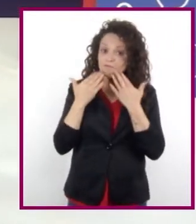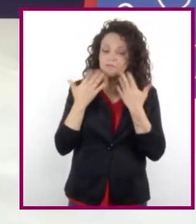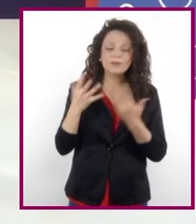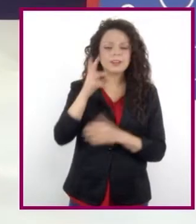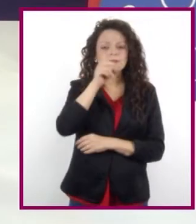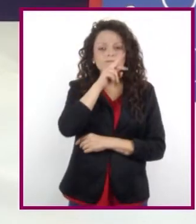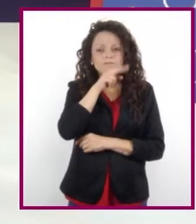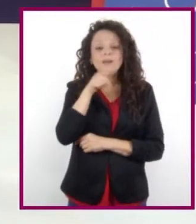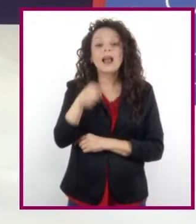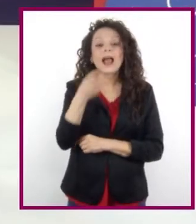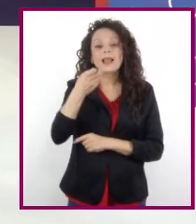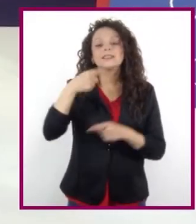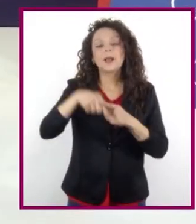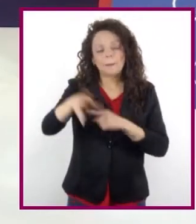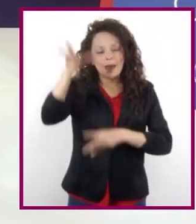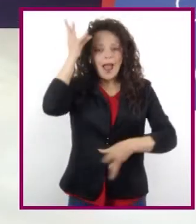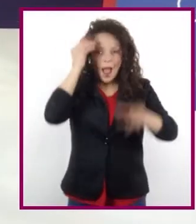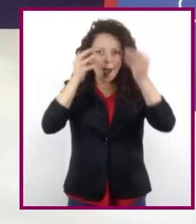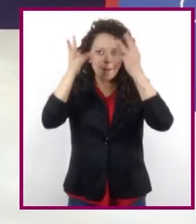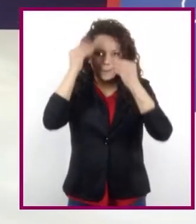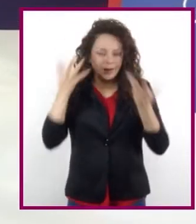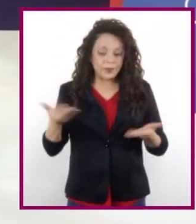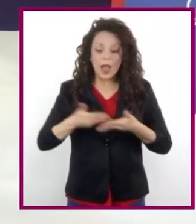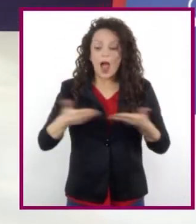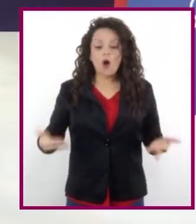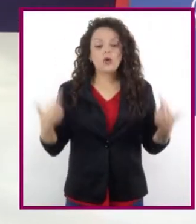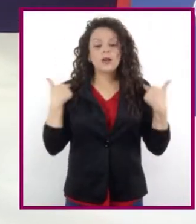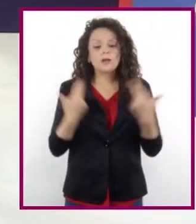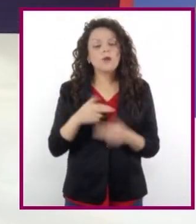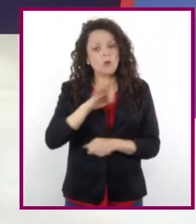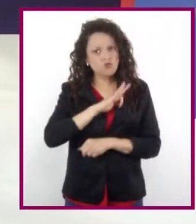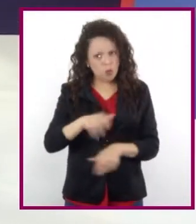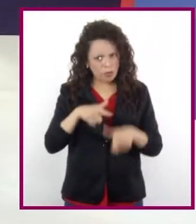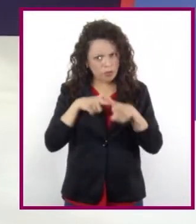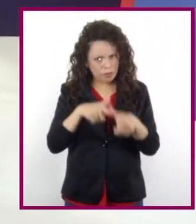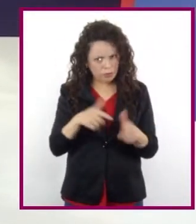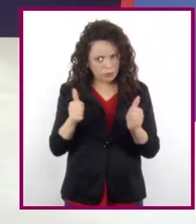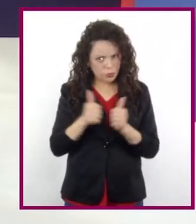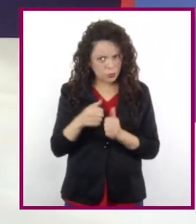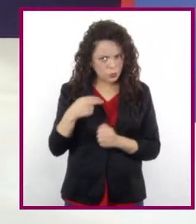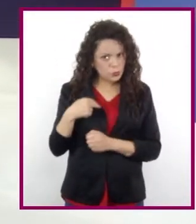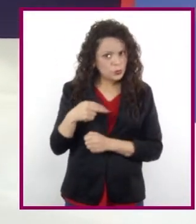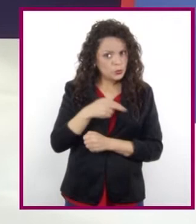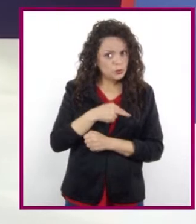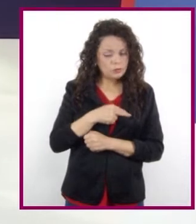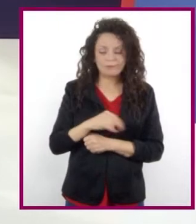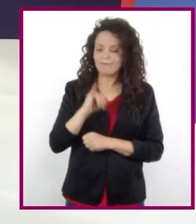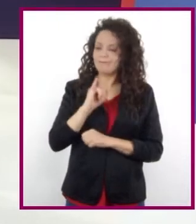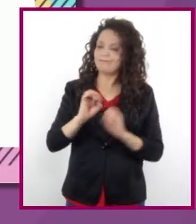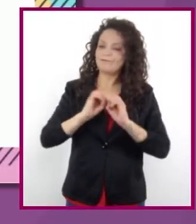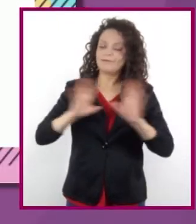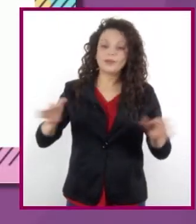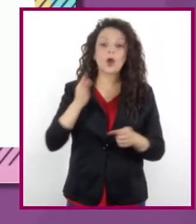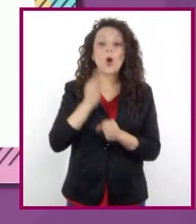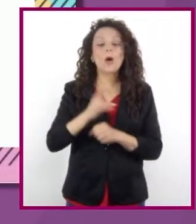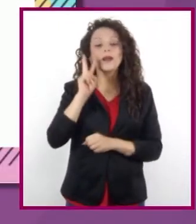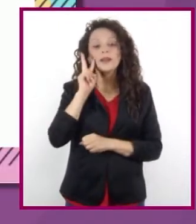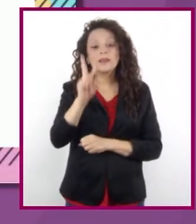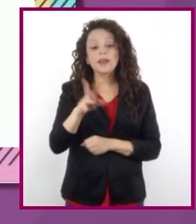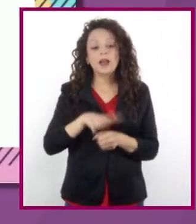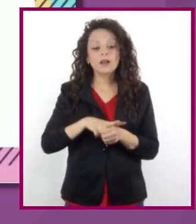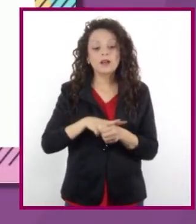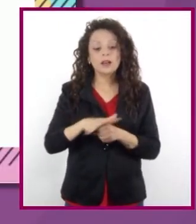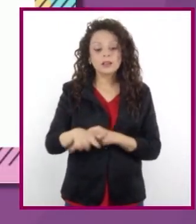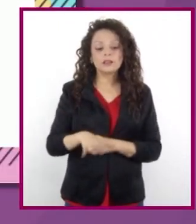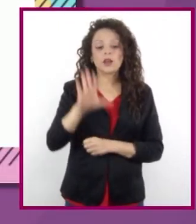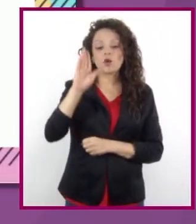del aprendizaje. Ahora, profesora, ¿podemos continuar con los otros? Claro, ahora veremos los